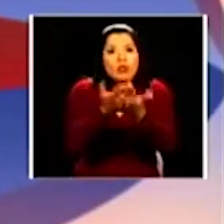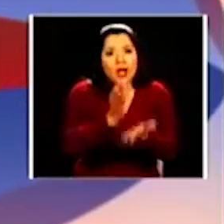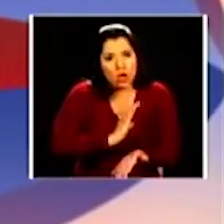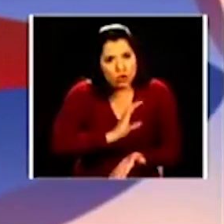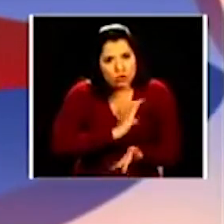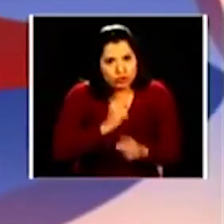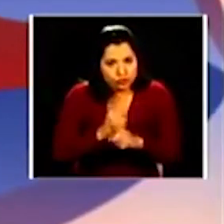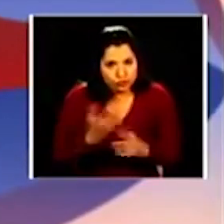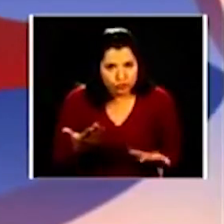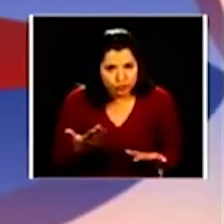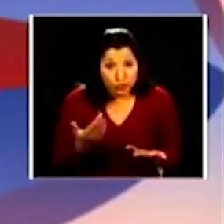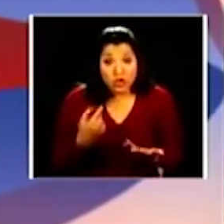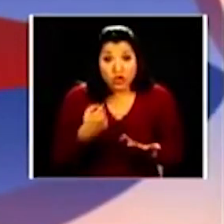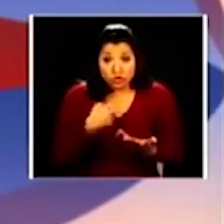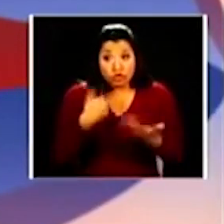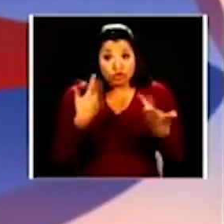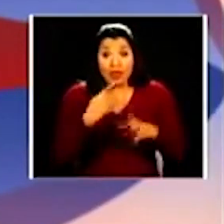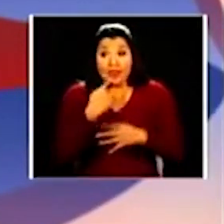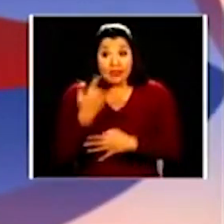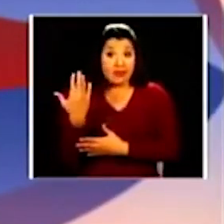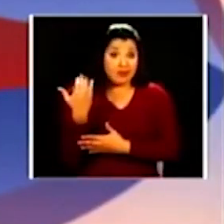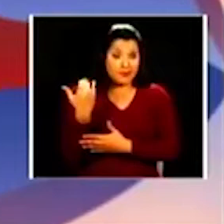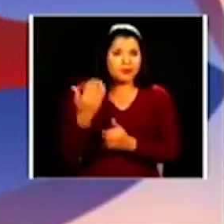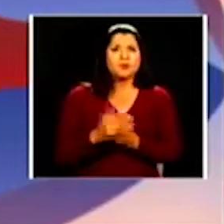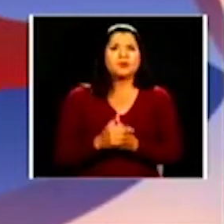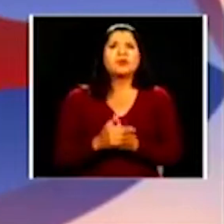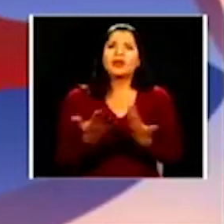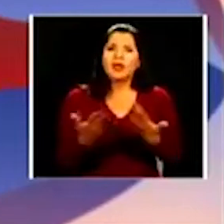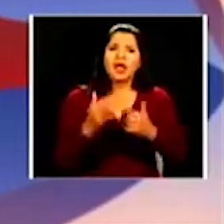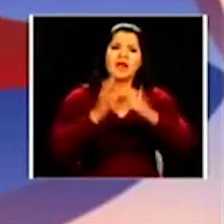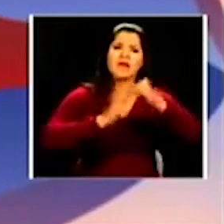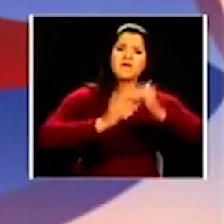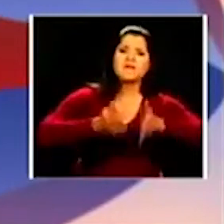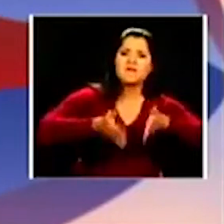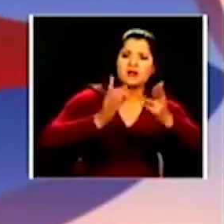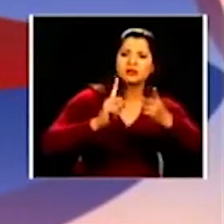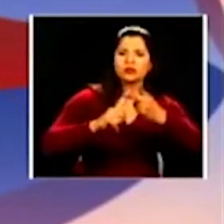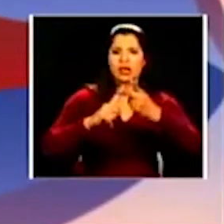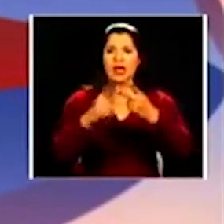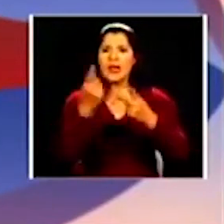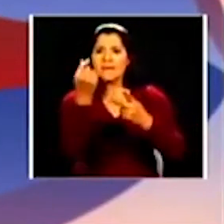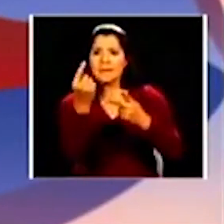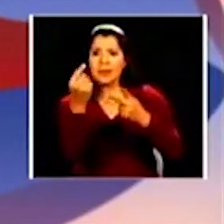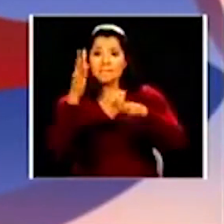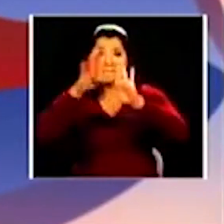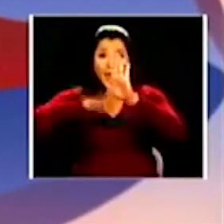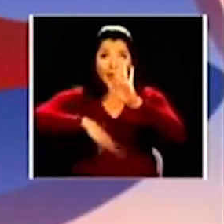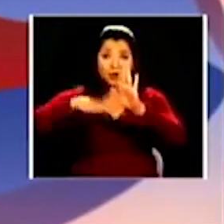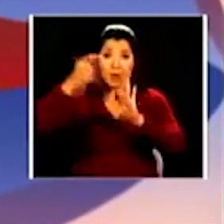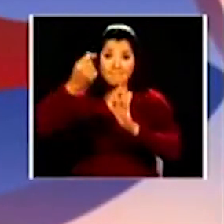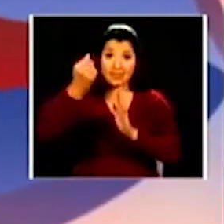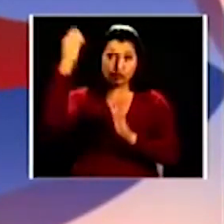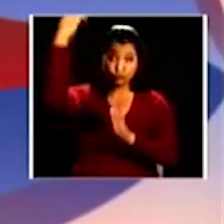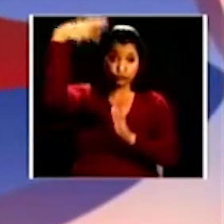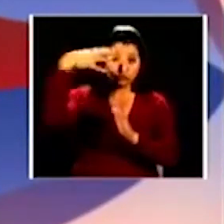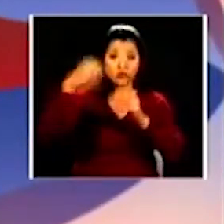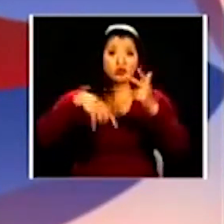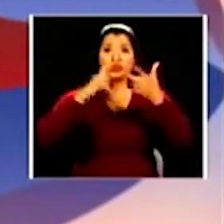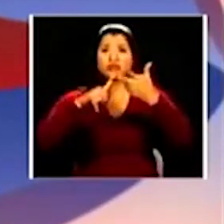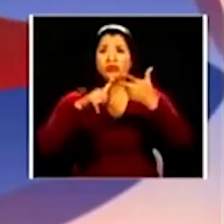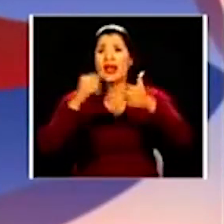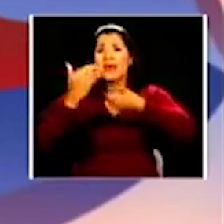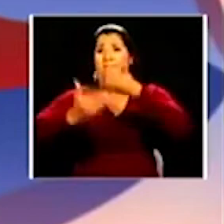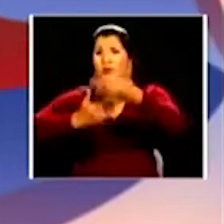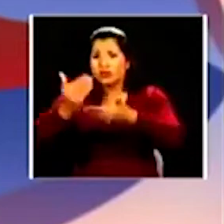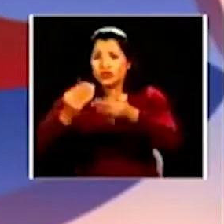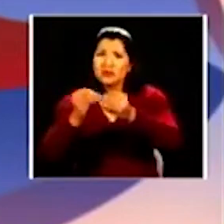anterior mencioné para mayor competitividad, infraestructura, precio de la electricidad, mencioné también la tramitología y mencioné